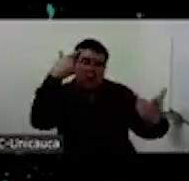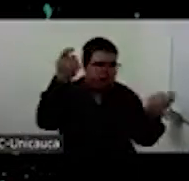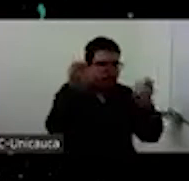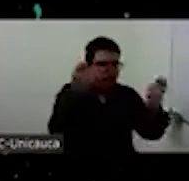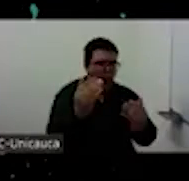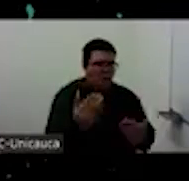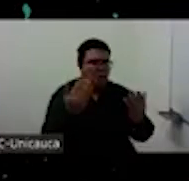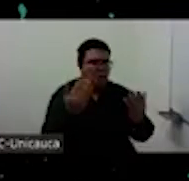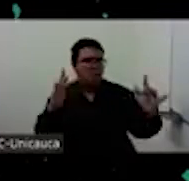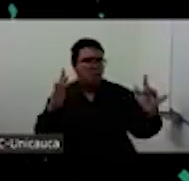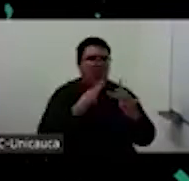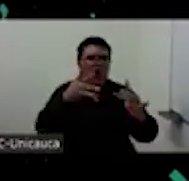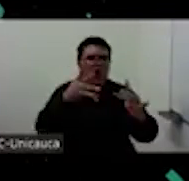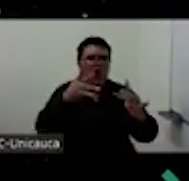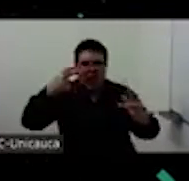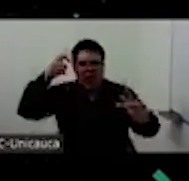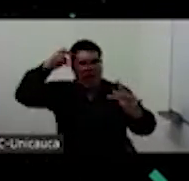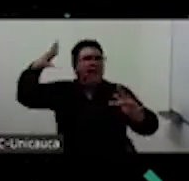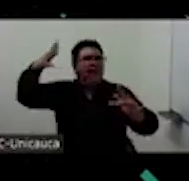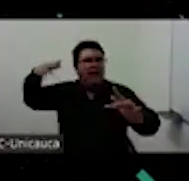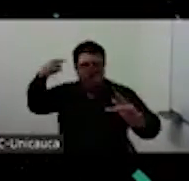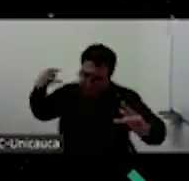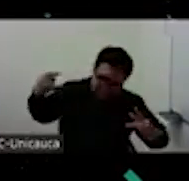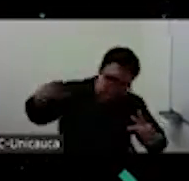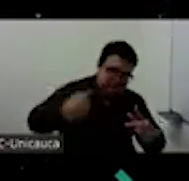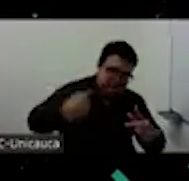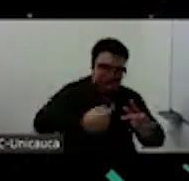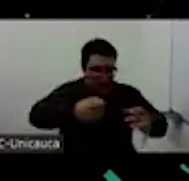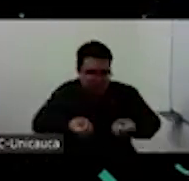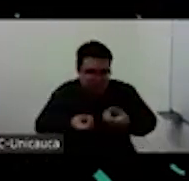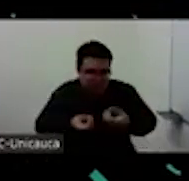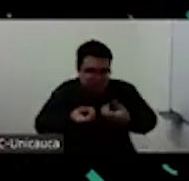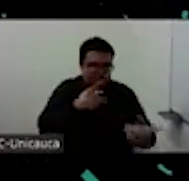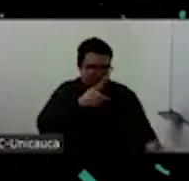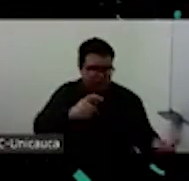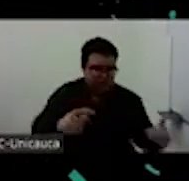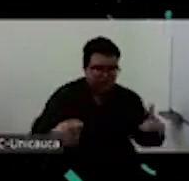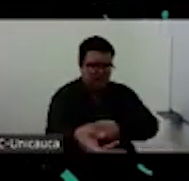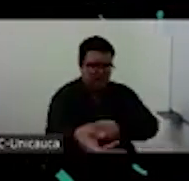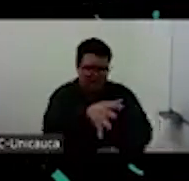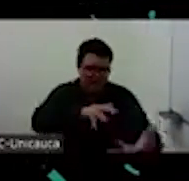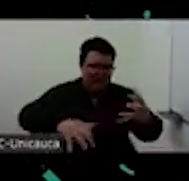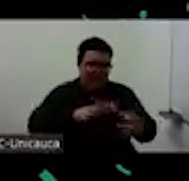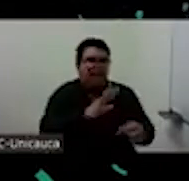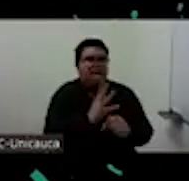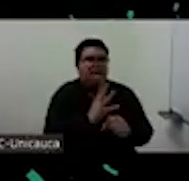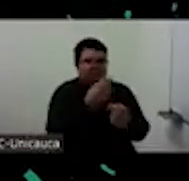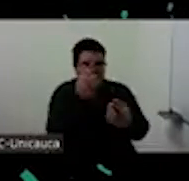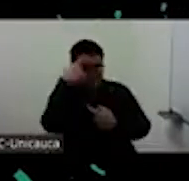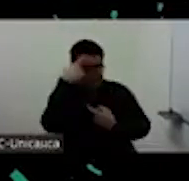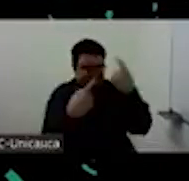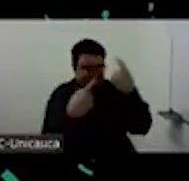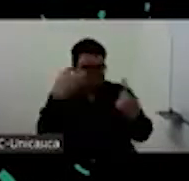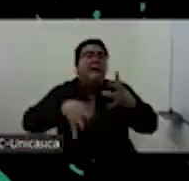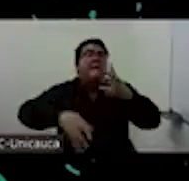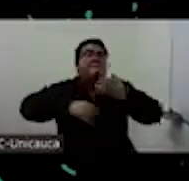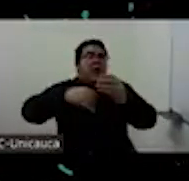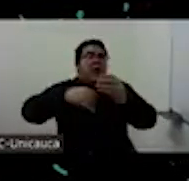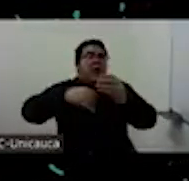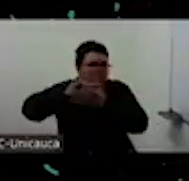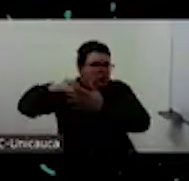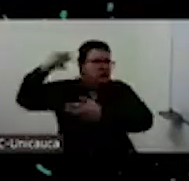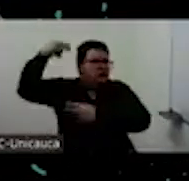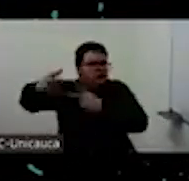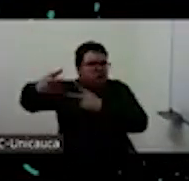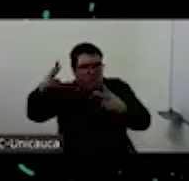aplicando conocimientos técnicos que han sido adquiridos a través del tiempo y de la acumulación histórica de conocimiento